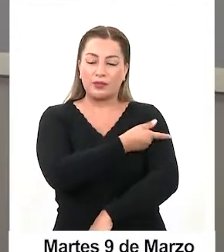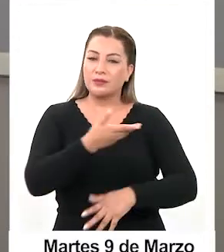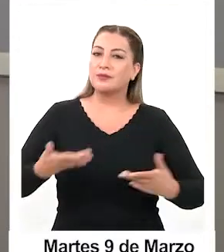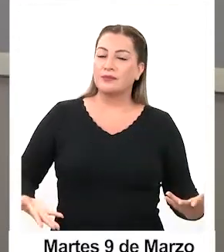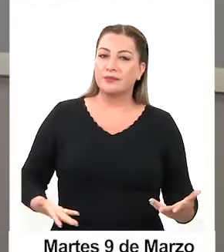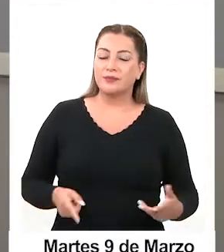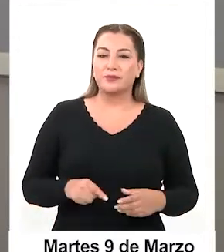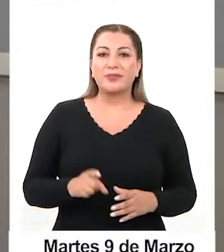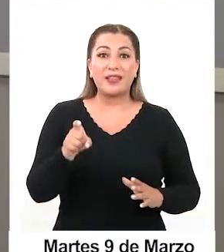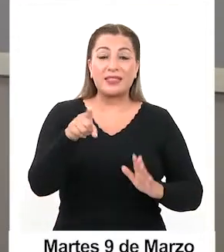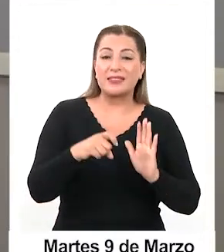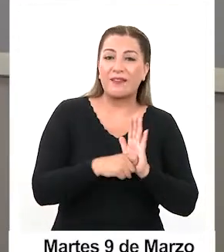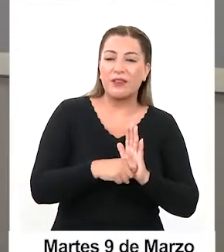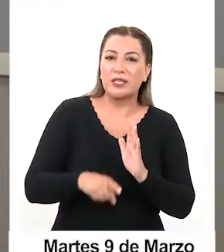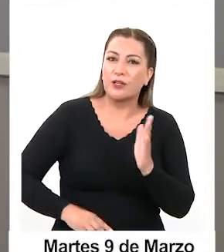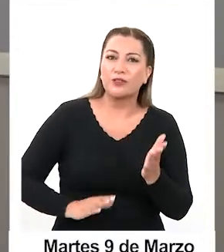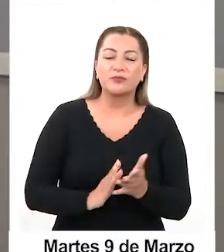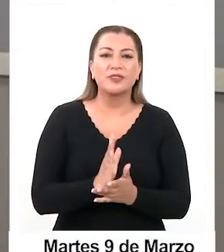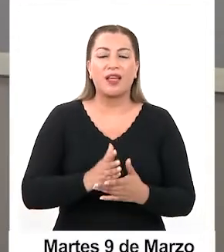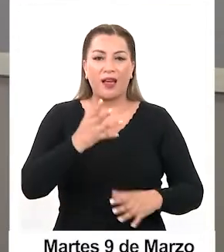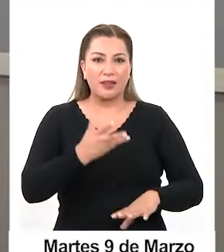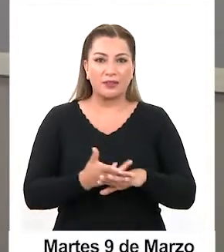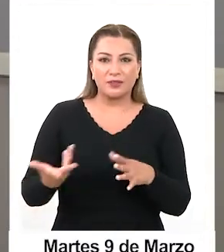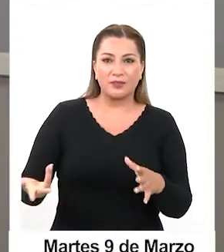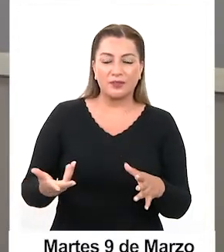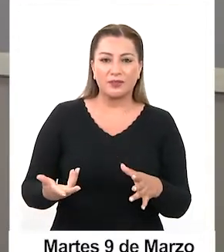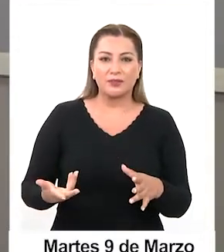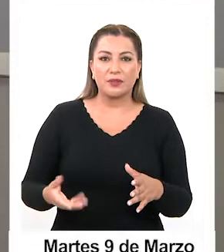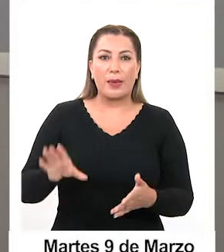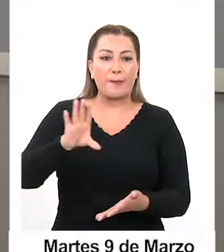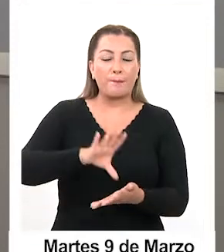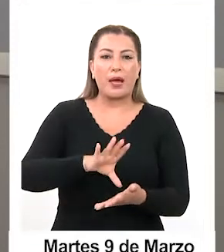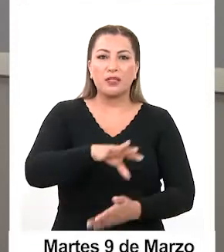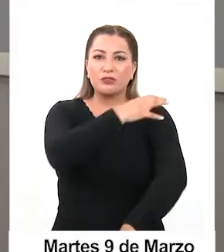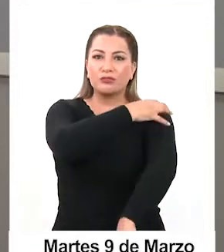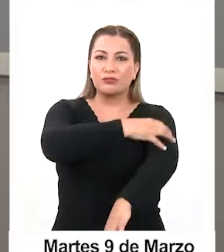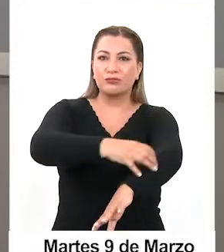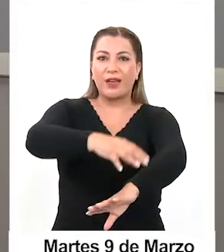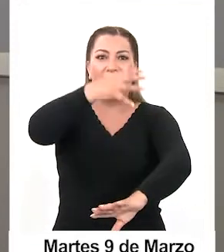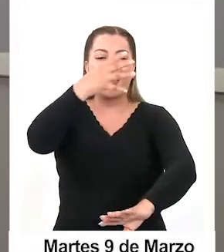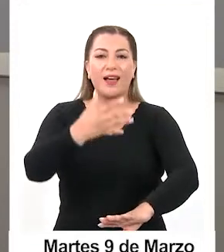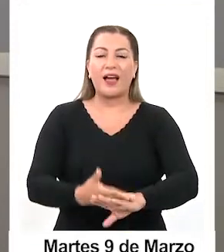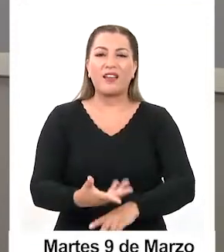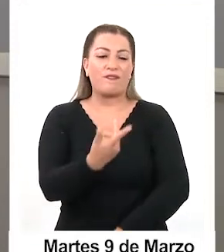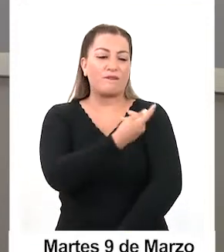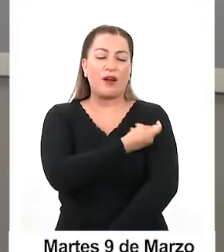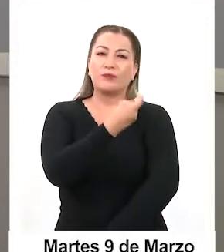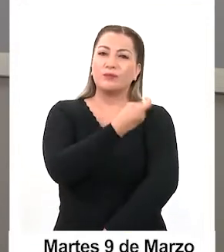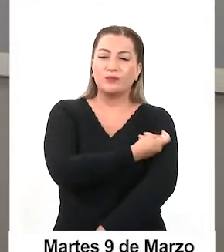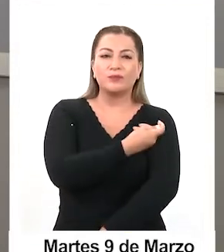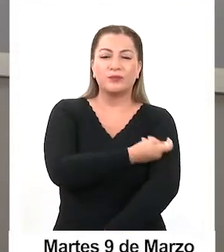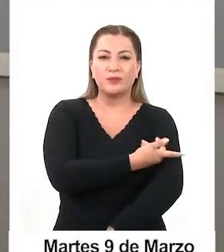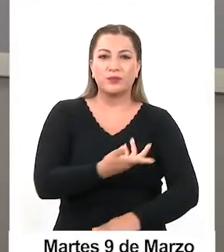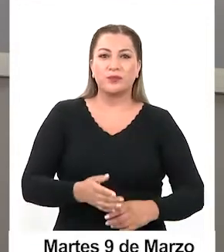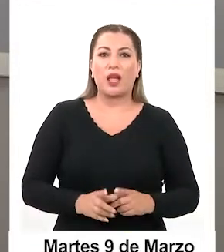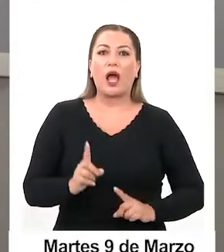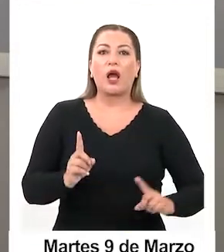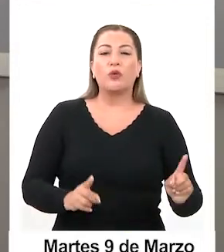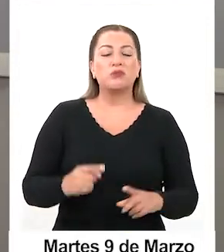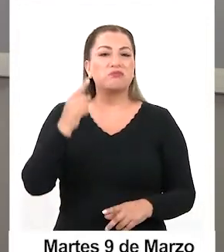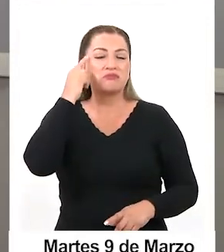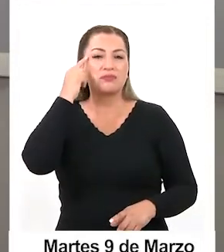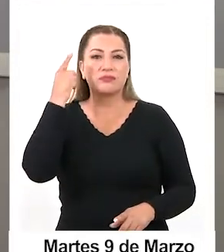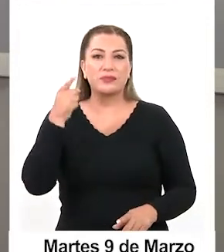que esa etapa donde empezamos a ver que el país suministraba, digamos, las vacunas, se veía provista